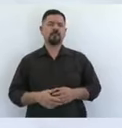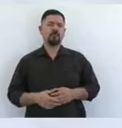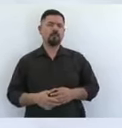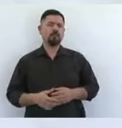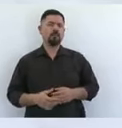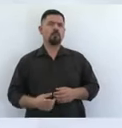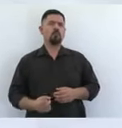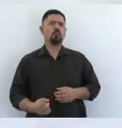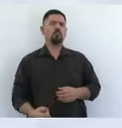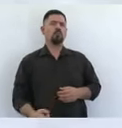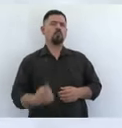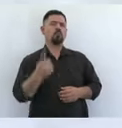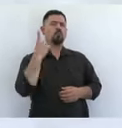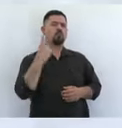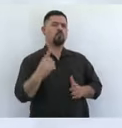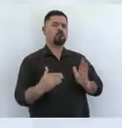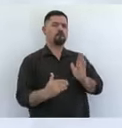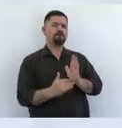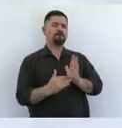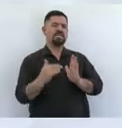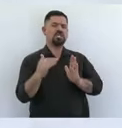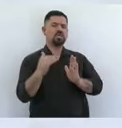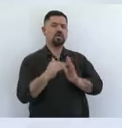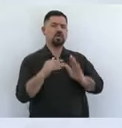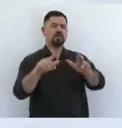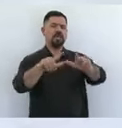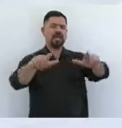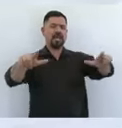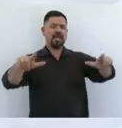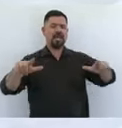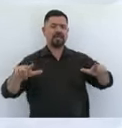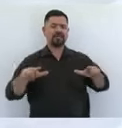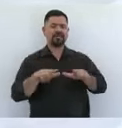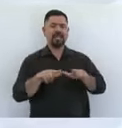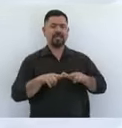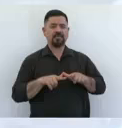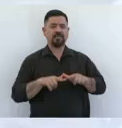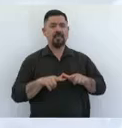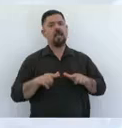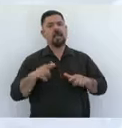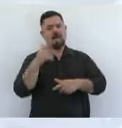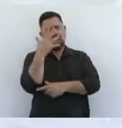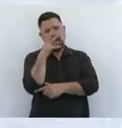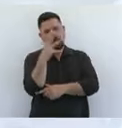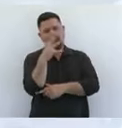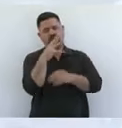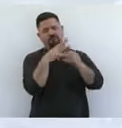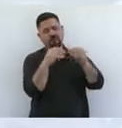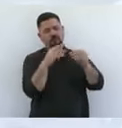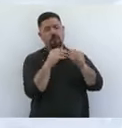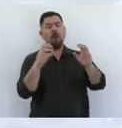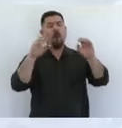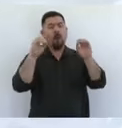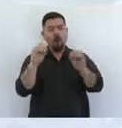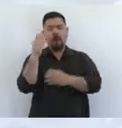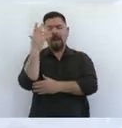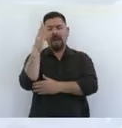más de 1,000,000 de hectáreas de árboles frutales y maderables. Es el